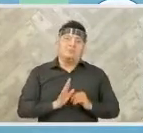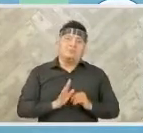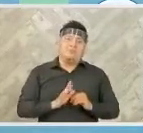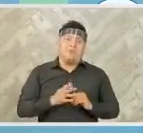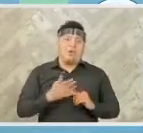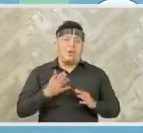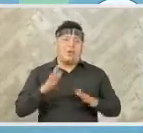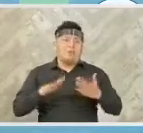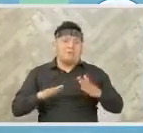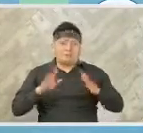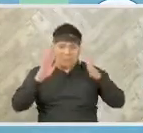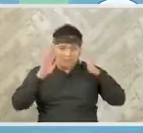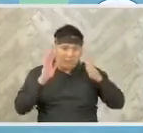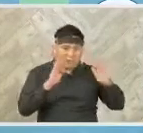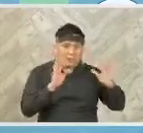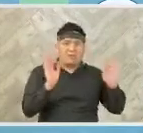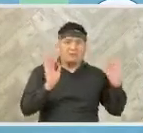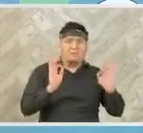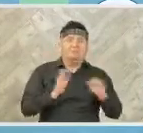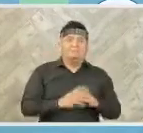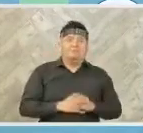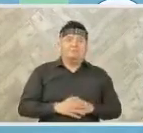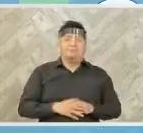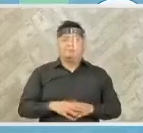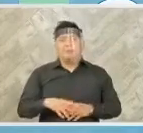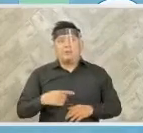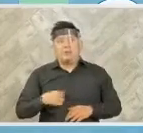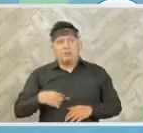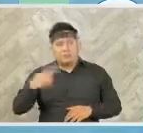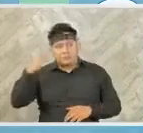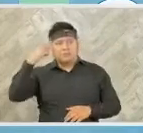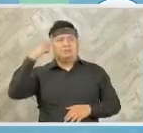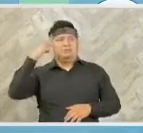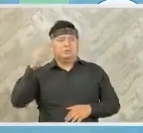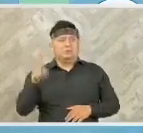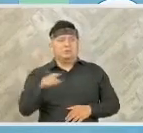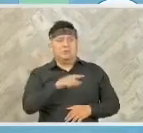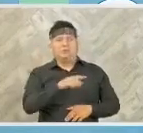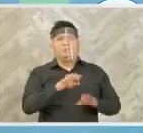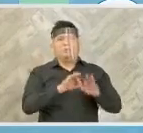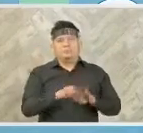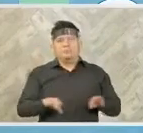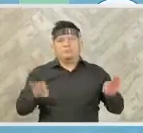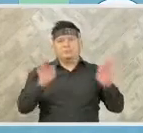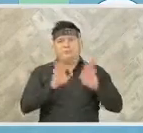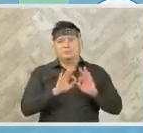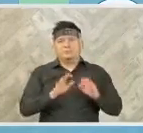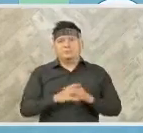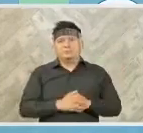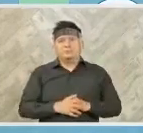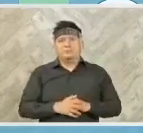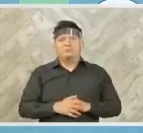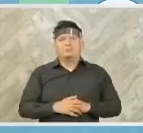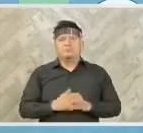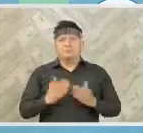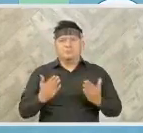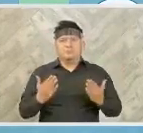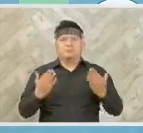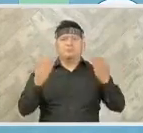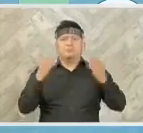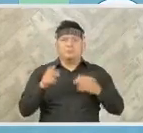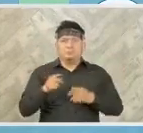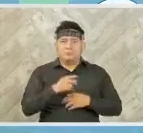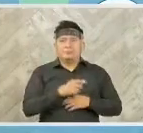atención, pero que cuando nos damos cuenta de la importancia, empiezan a jugar un papel protagónico. Desde